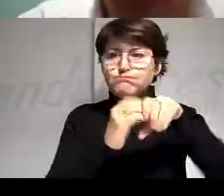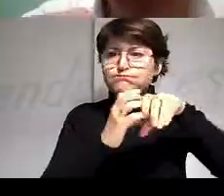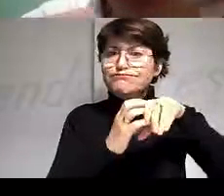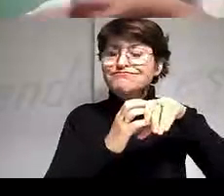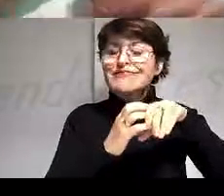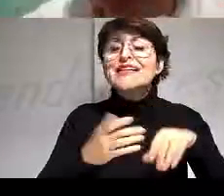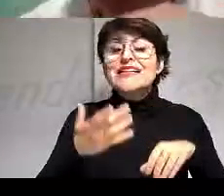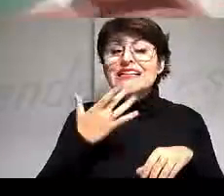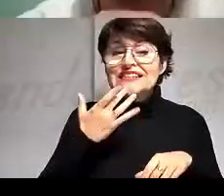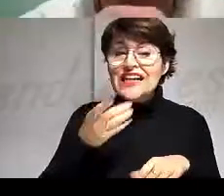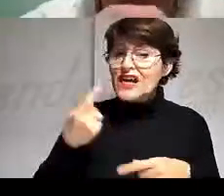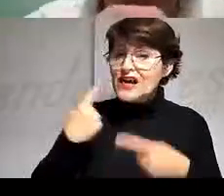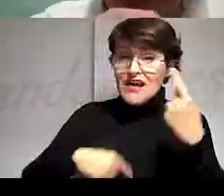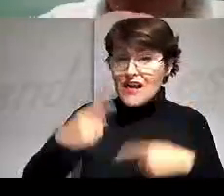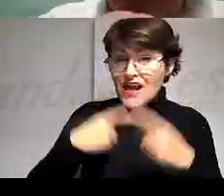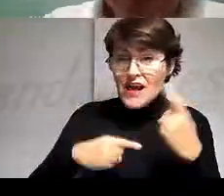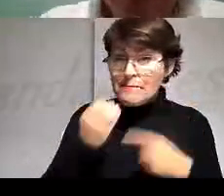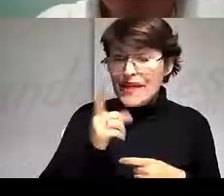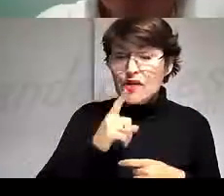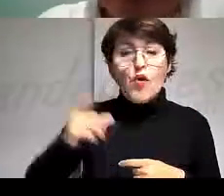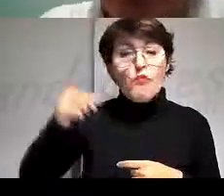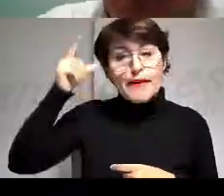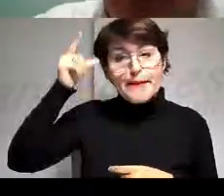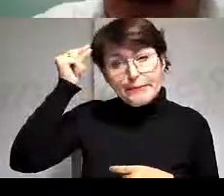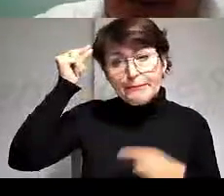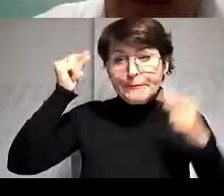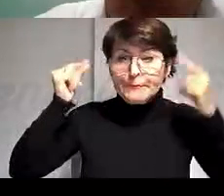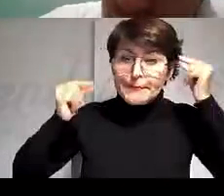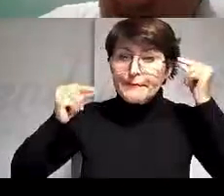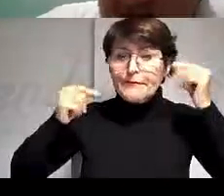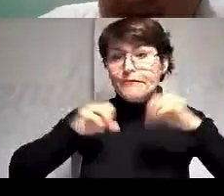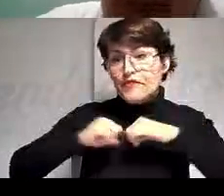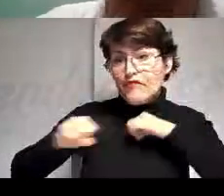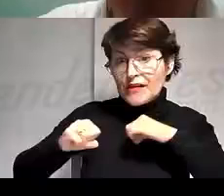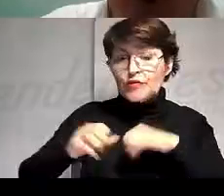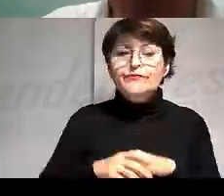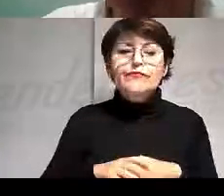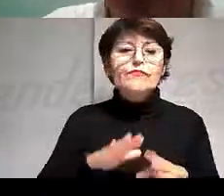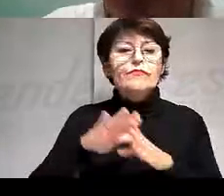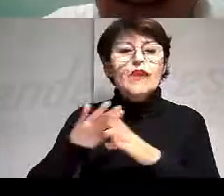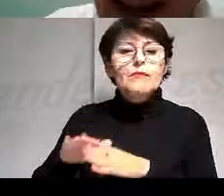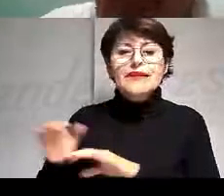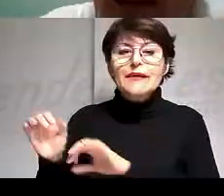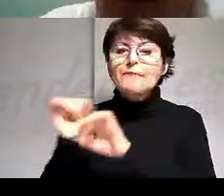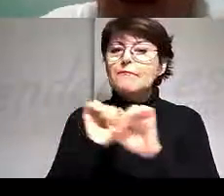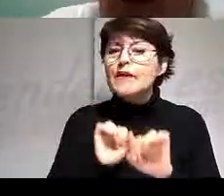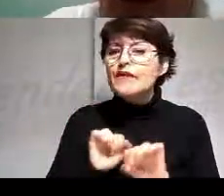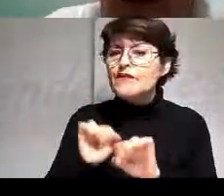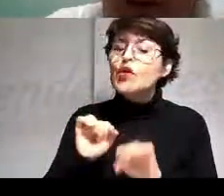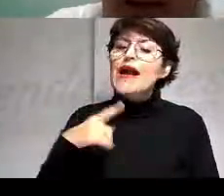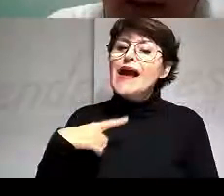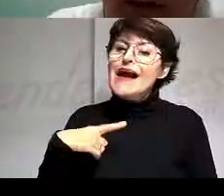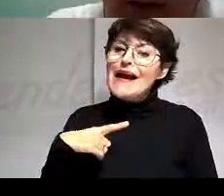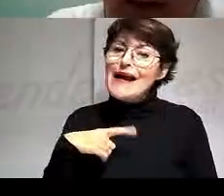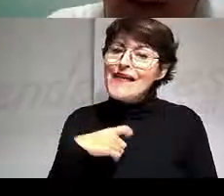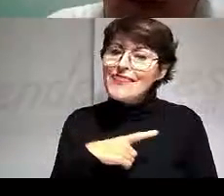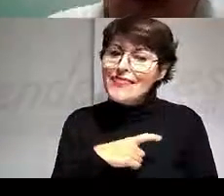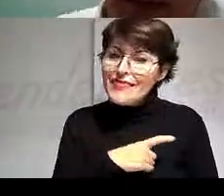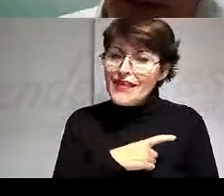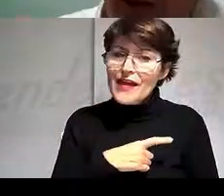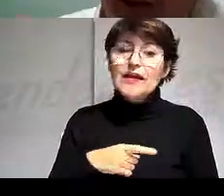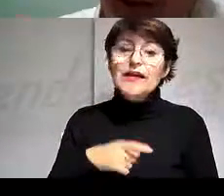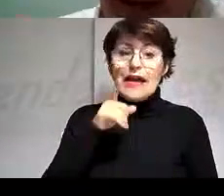de los ictus, de los infartos, por ejemplo. Prevención de cáncer, que esto es muy fácil decirlo. Bueno, pues claramente está asociado con una